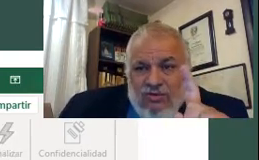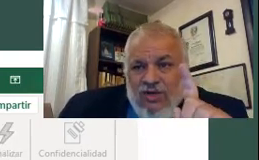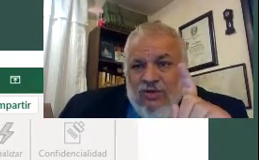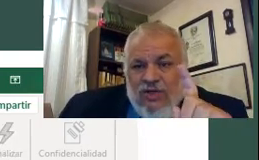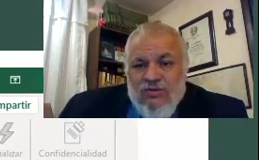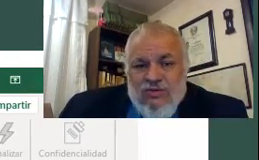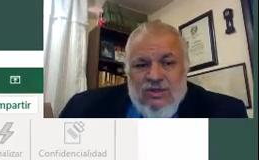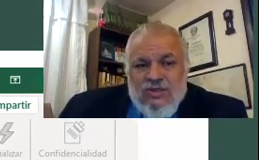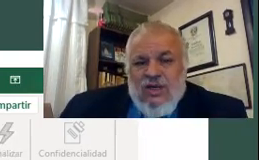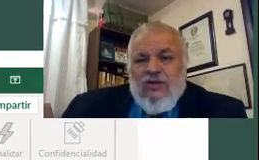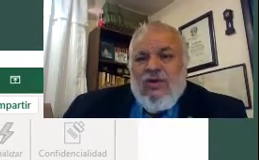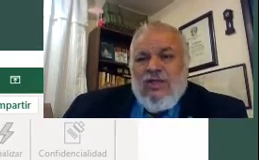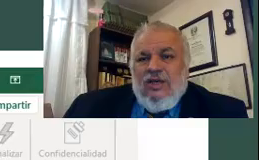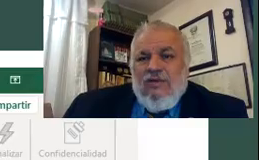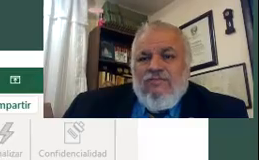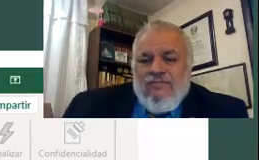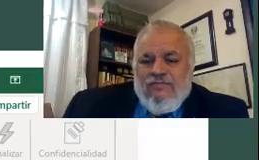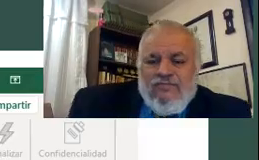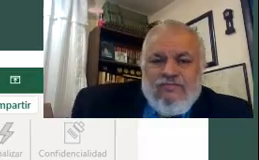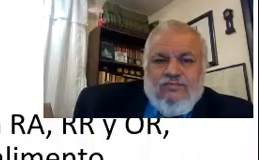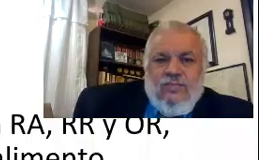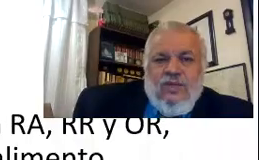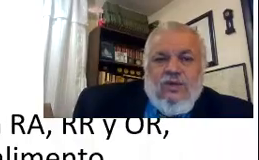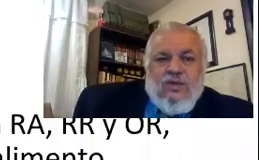El único caso en que no es el helado de vainilla.